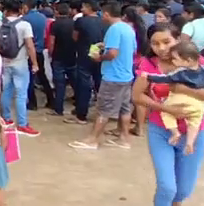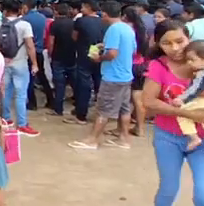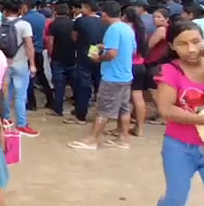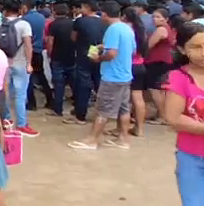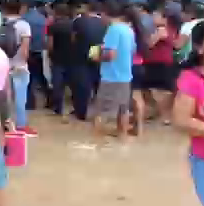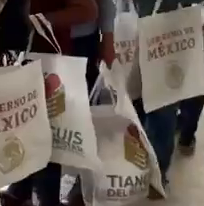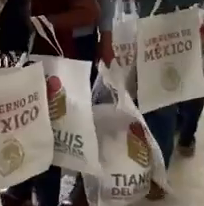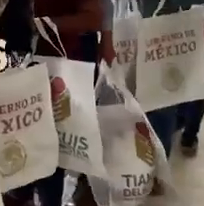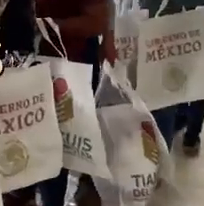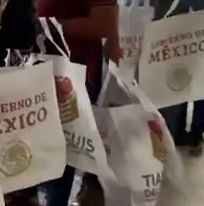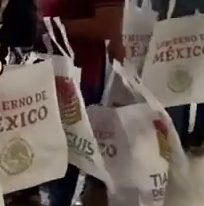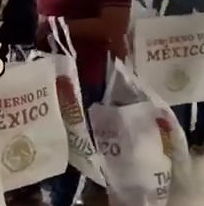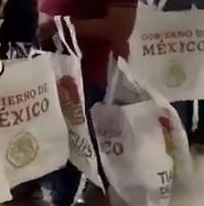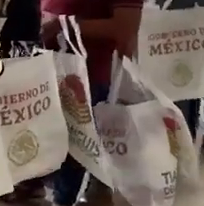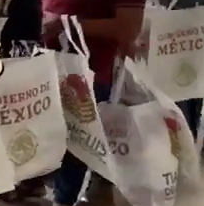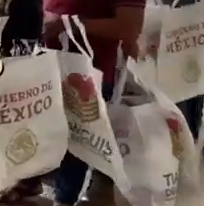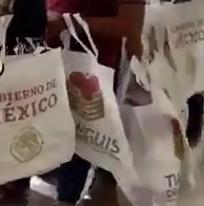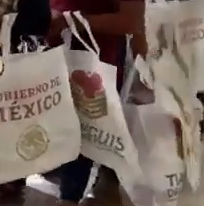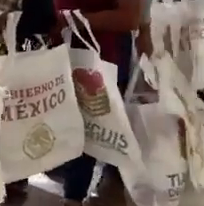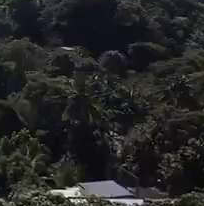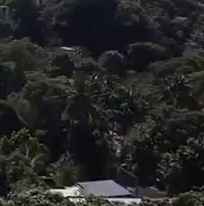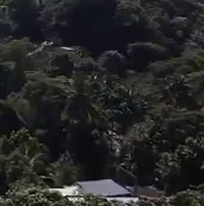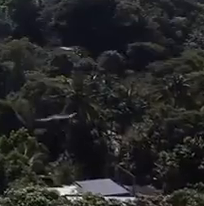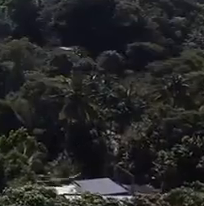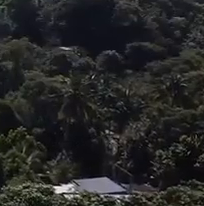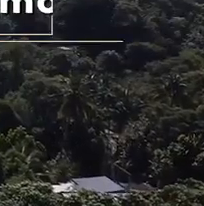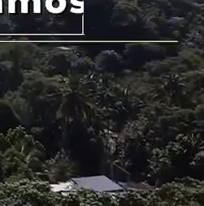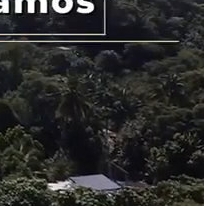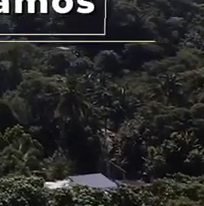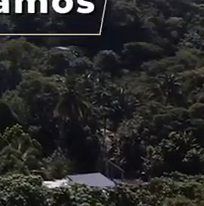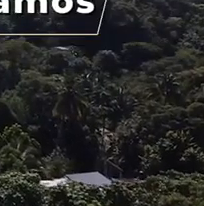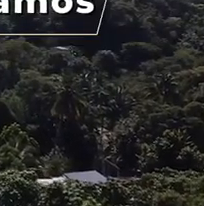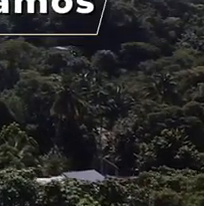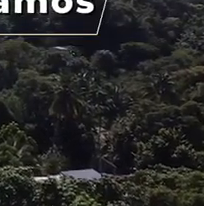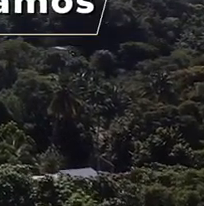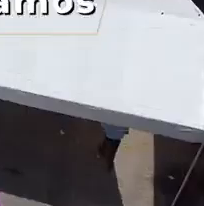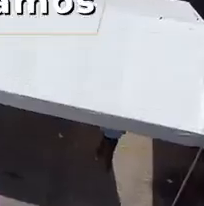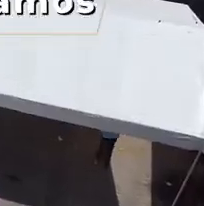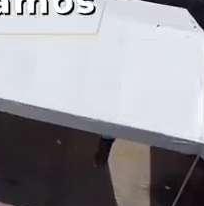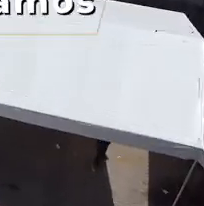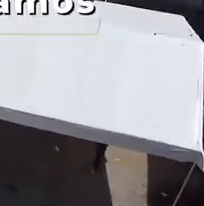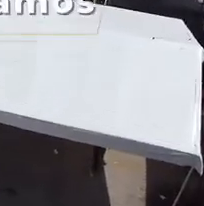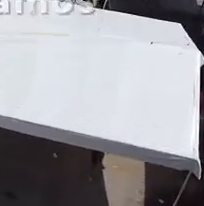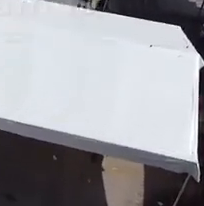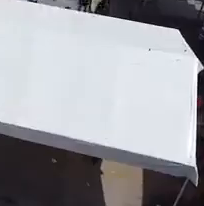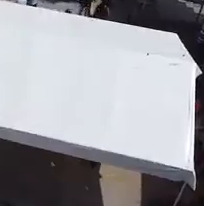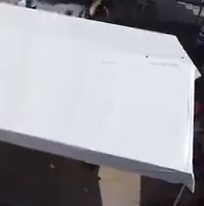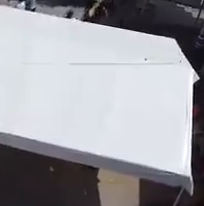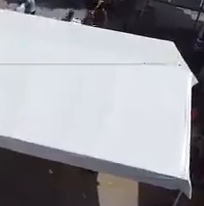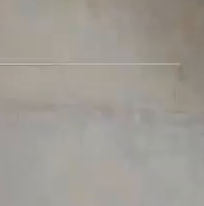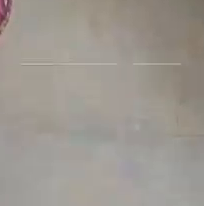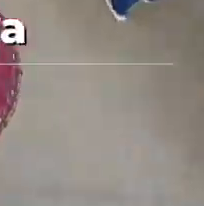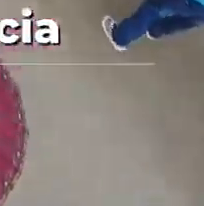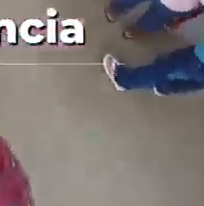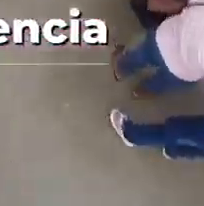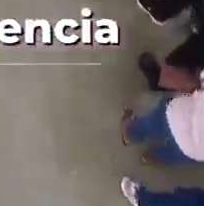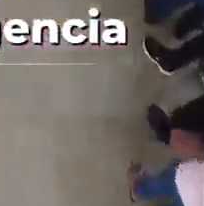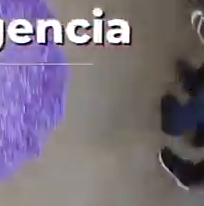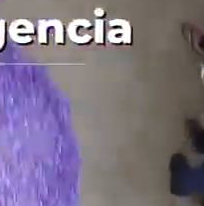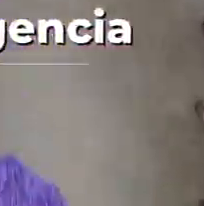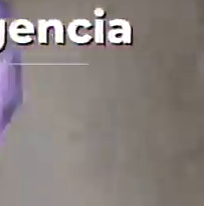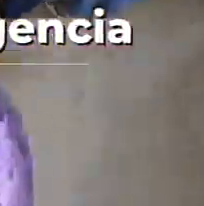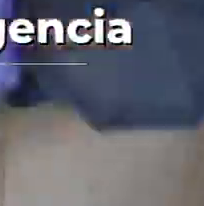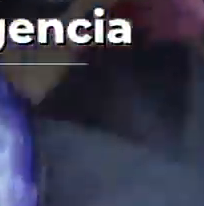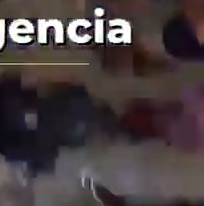67.849 familias de 25 municipios. El 21 de noviembre finalizamos la atención a los 31 incluidos en